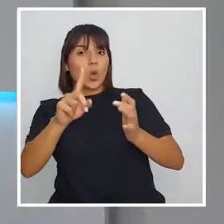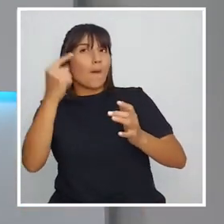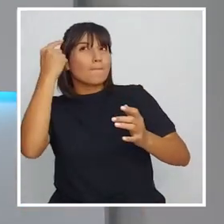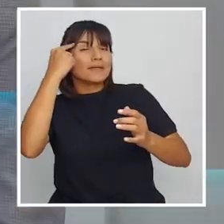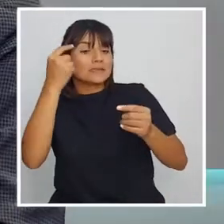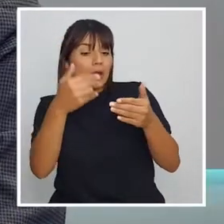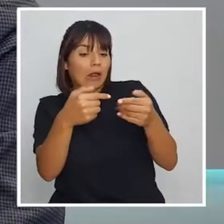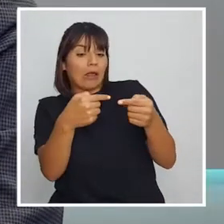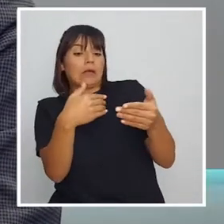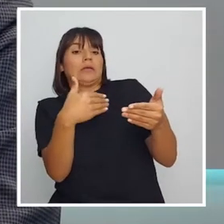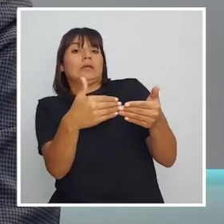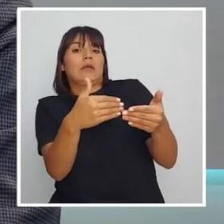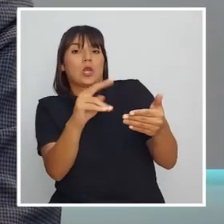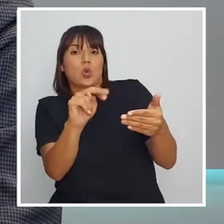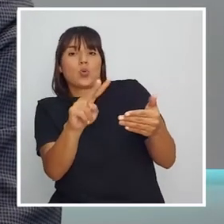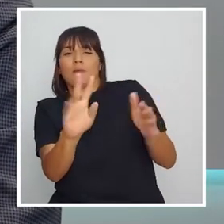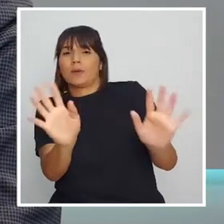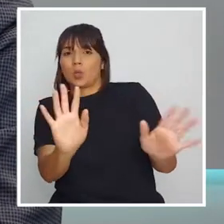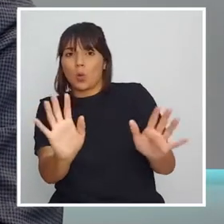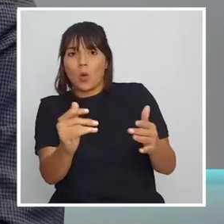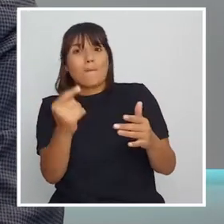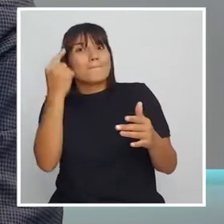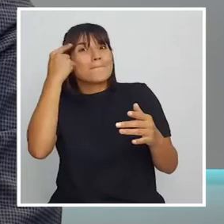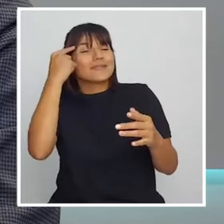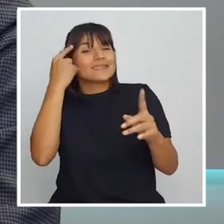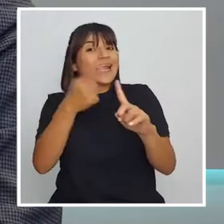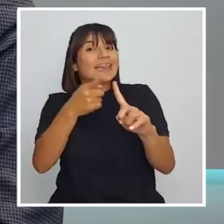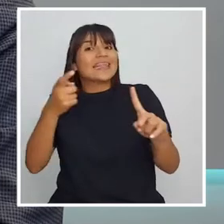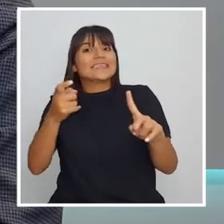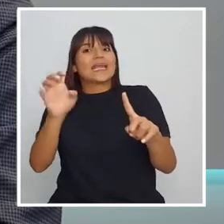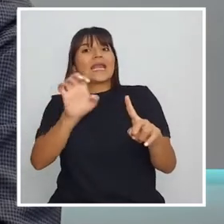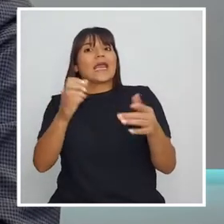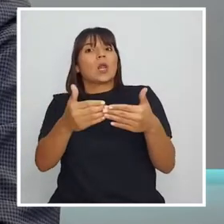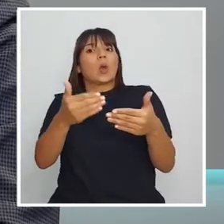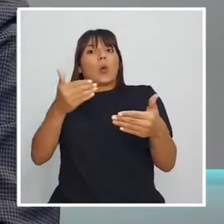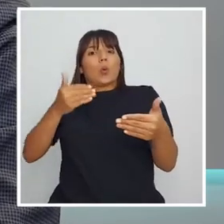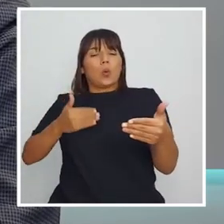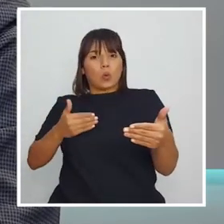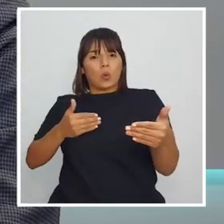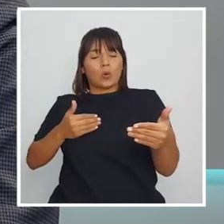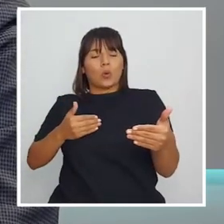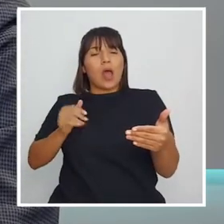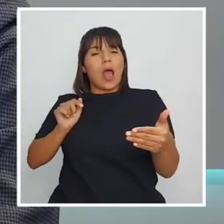pensarlo unos días antes, porque si no, nos podemos enredar.